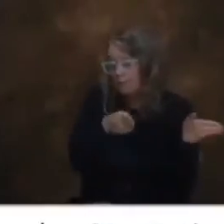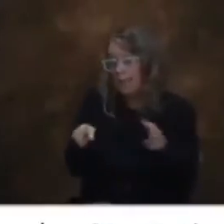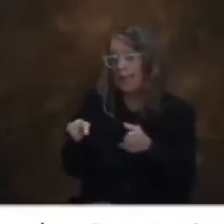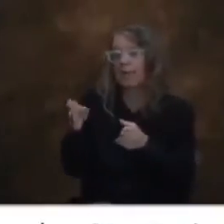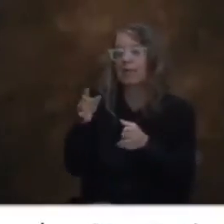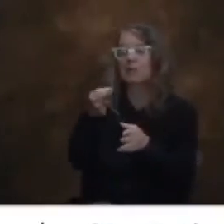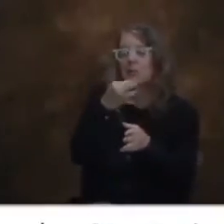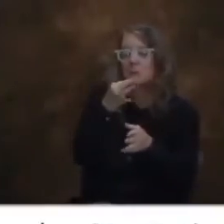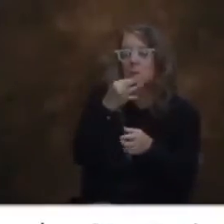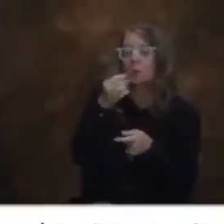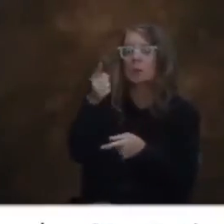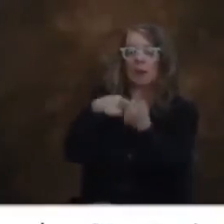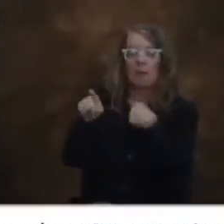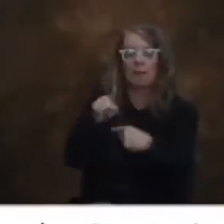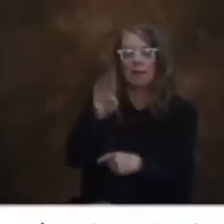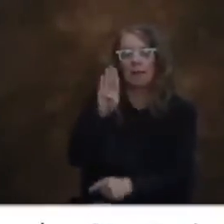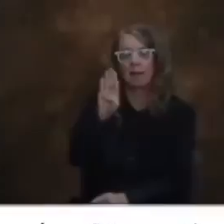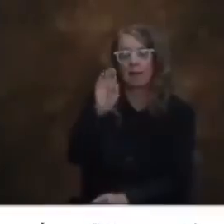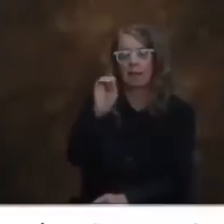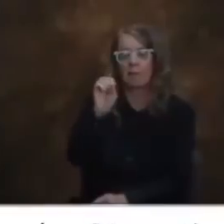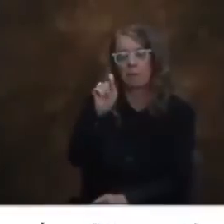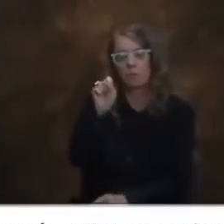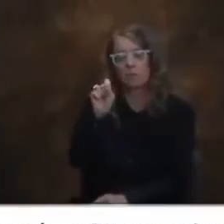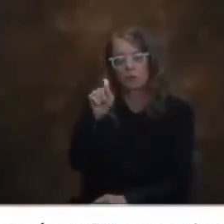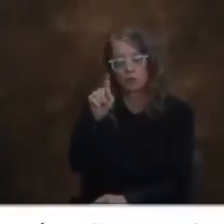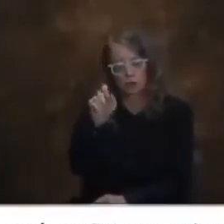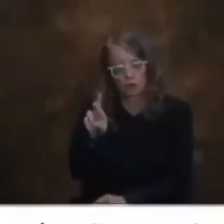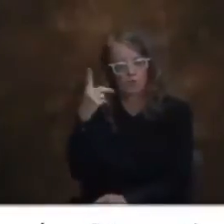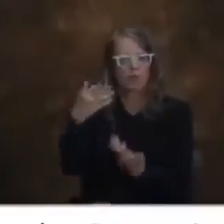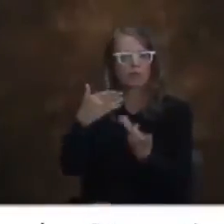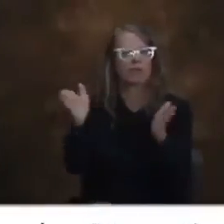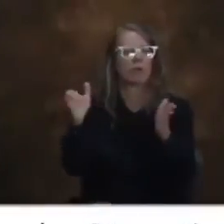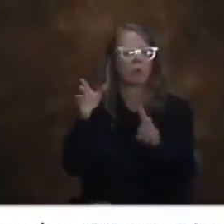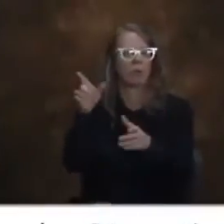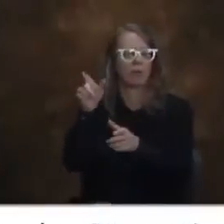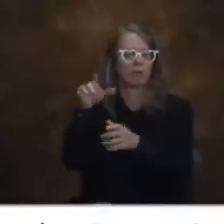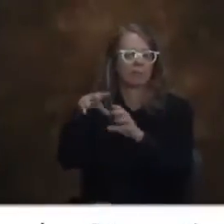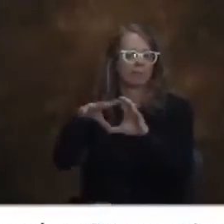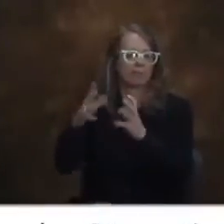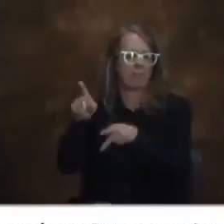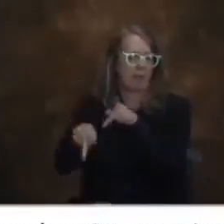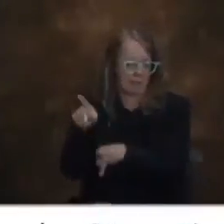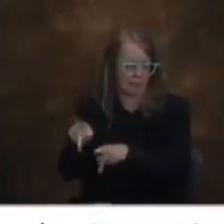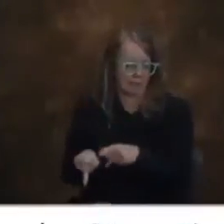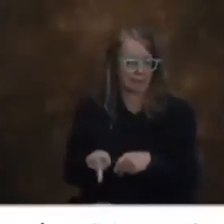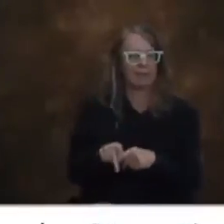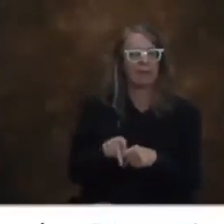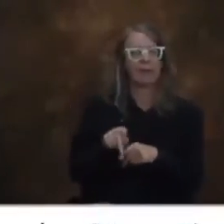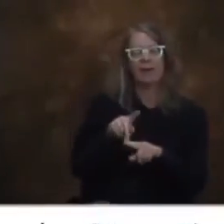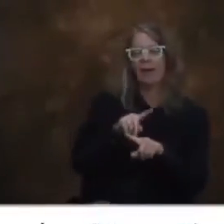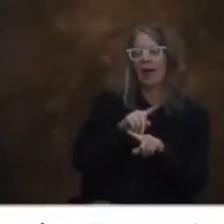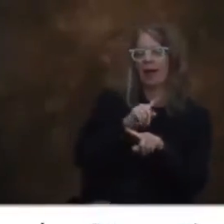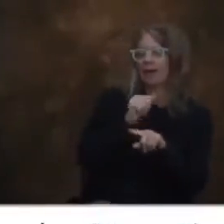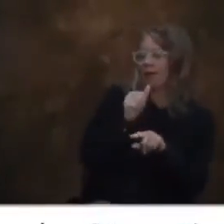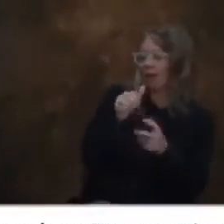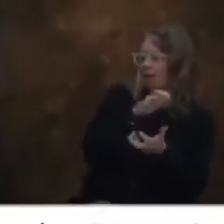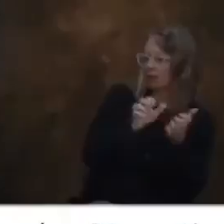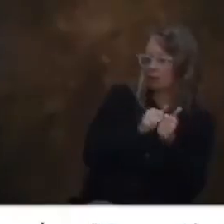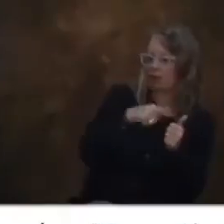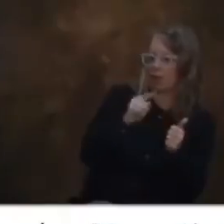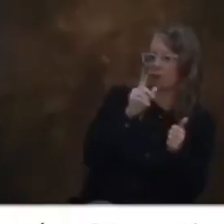impulsores anticipados para las personas que tienen problemas inmunológico y para